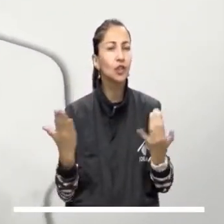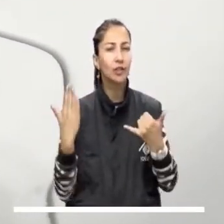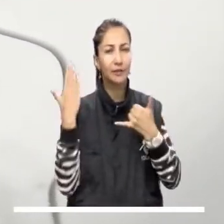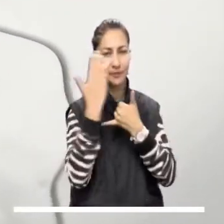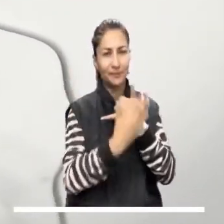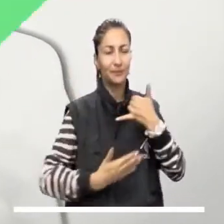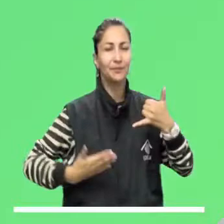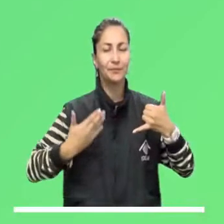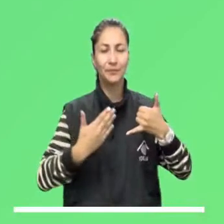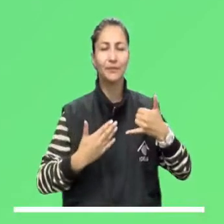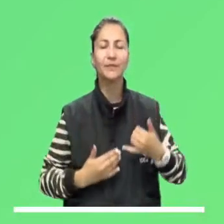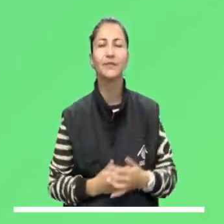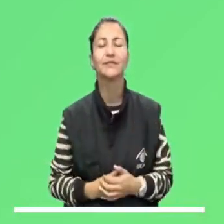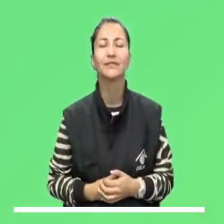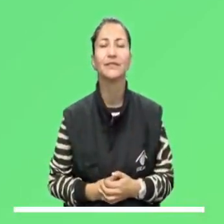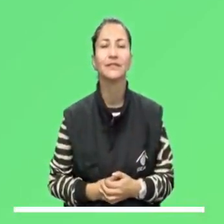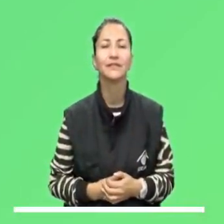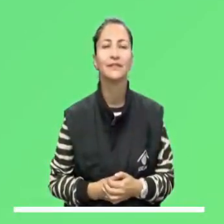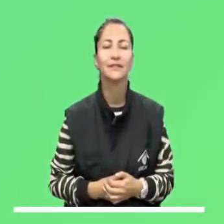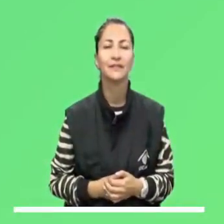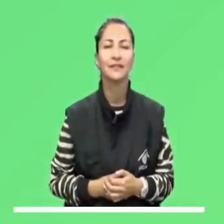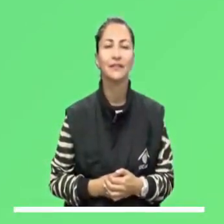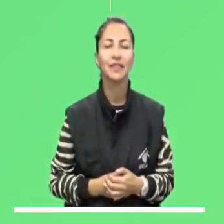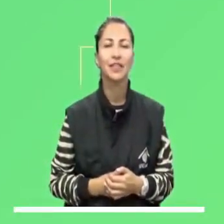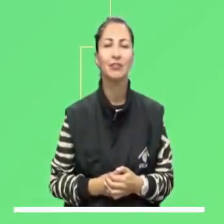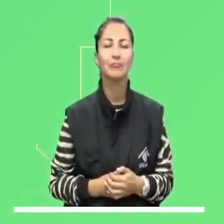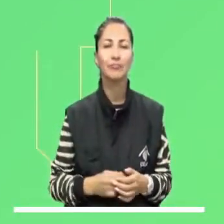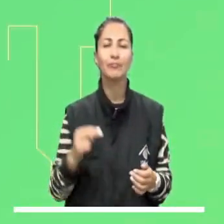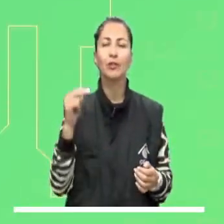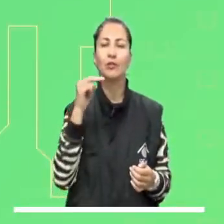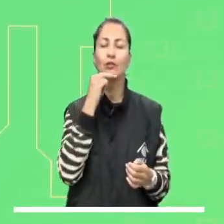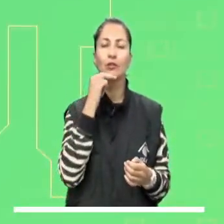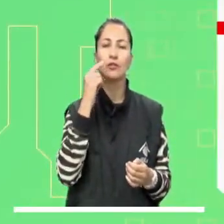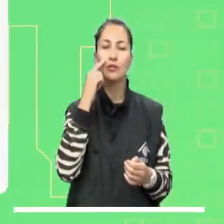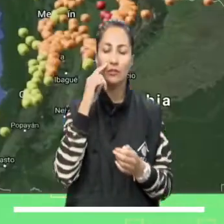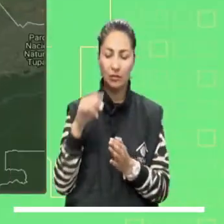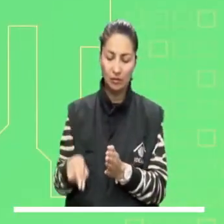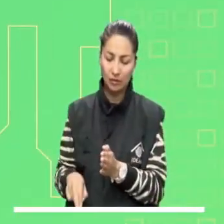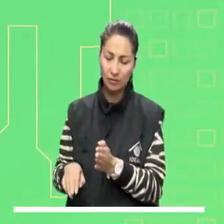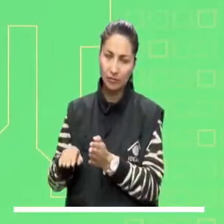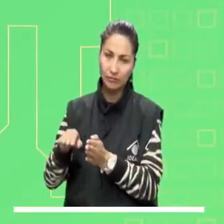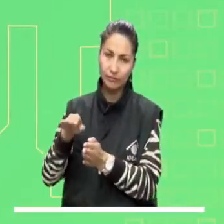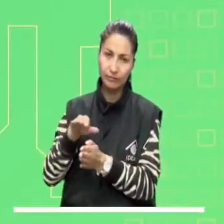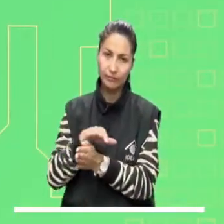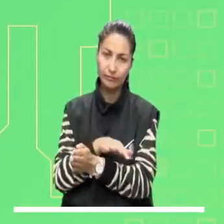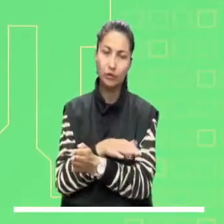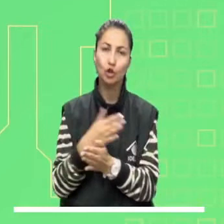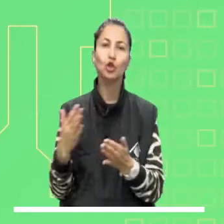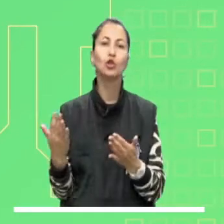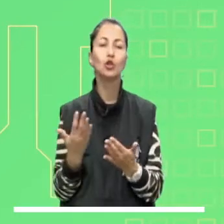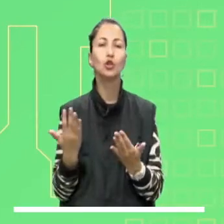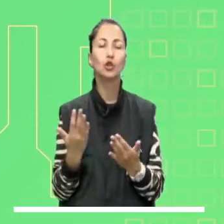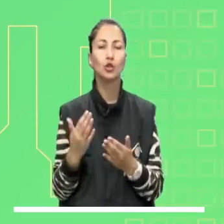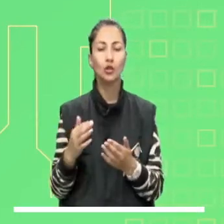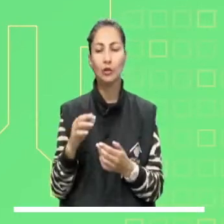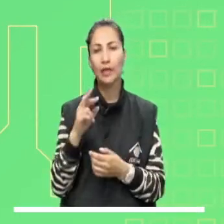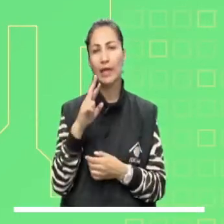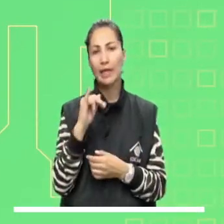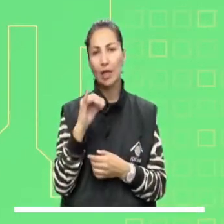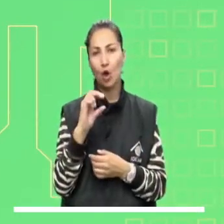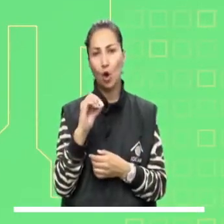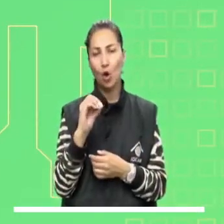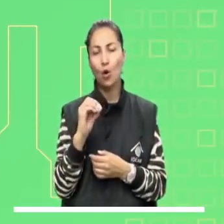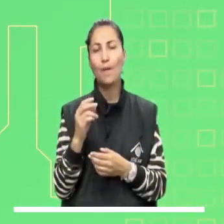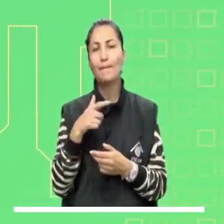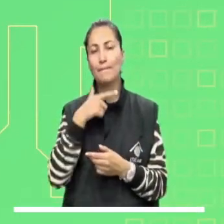Ahora, presten mucha atención a las principales alertas para hoy a nivel nacional. Alerta roja por crecientes súbitas en ríos